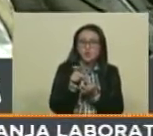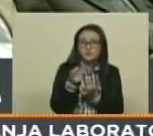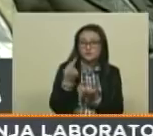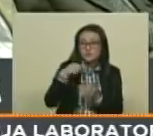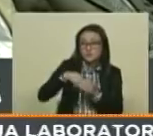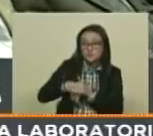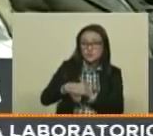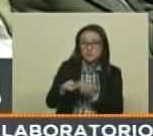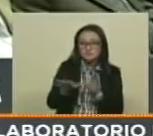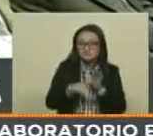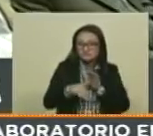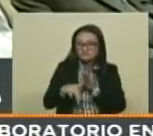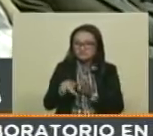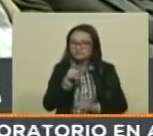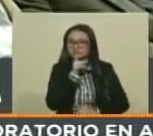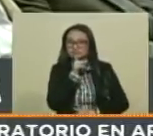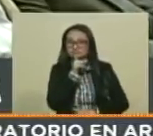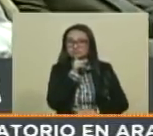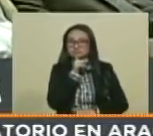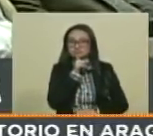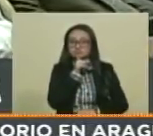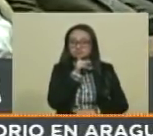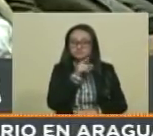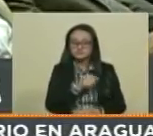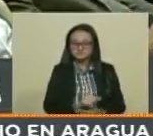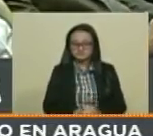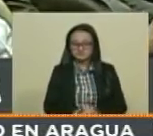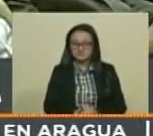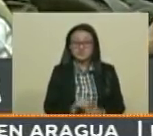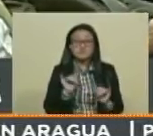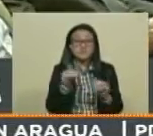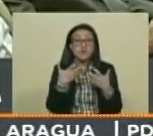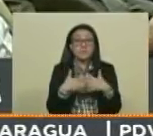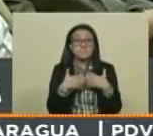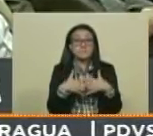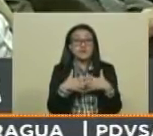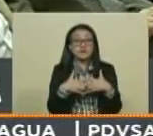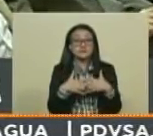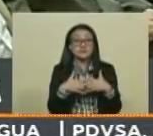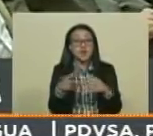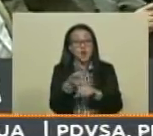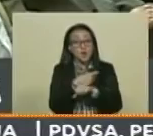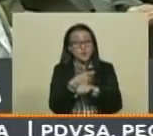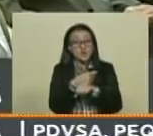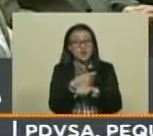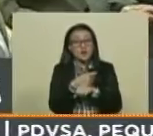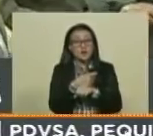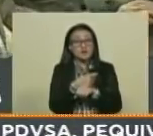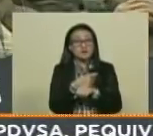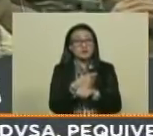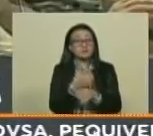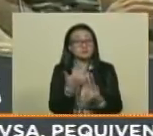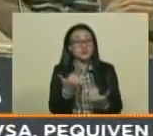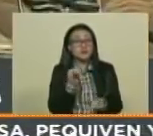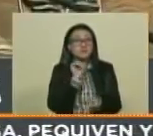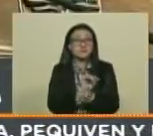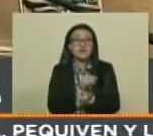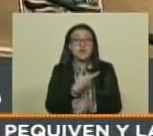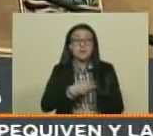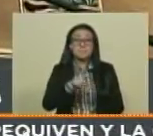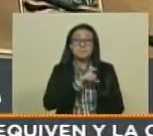de operaciones fraudulentas, ¿en prejuicio de qué? De las empresas del Estado venezolano. Así quien esté detenido en España, lo